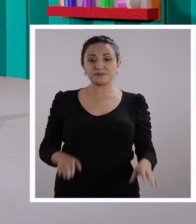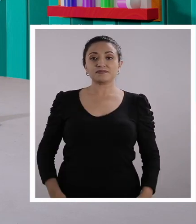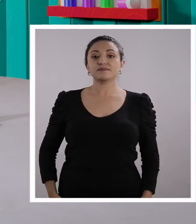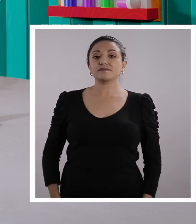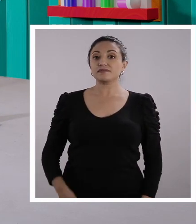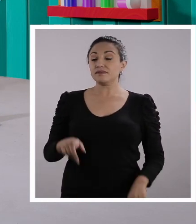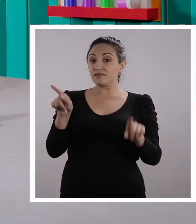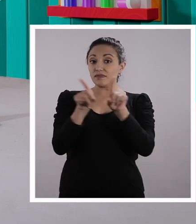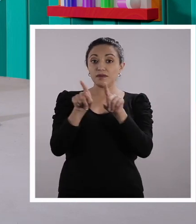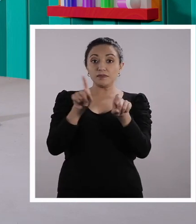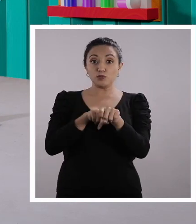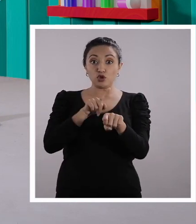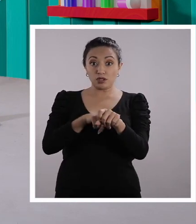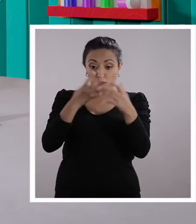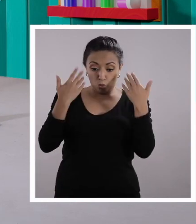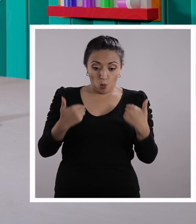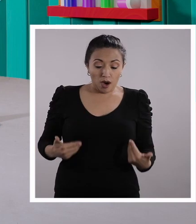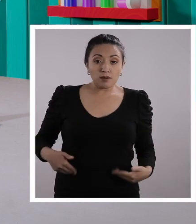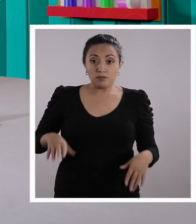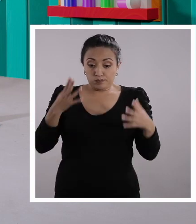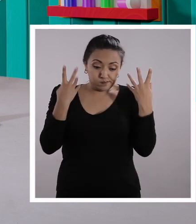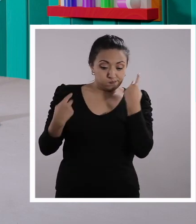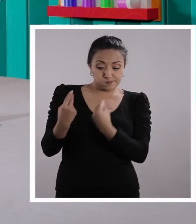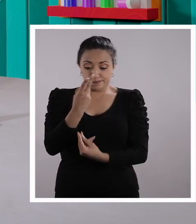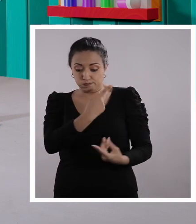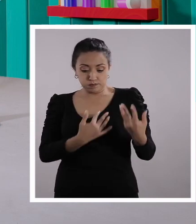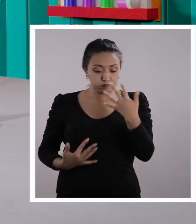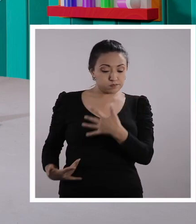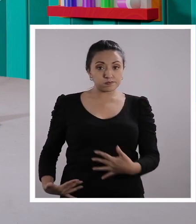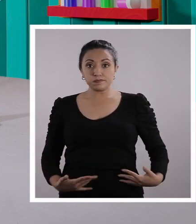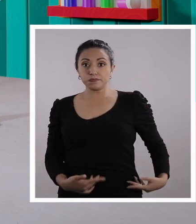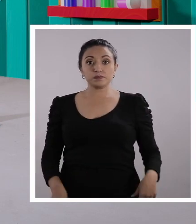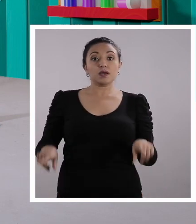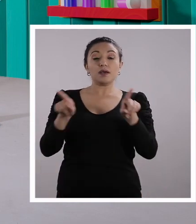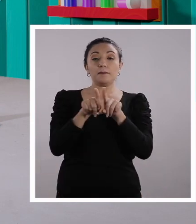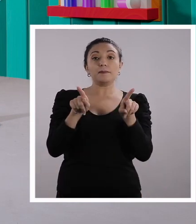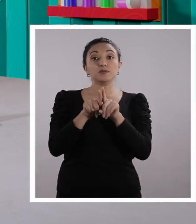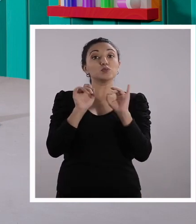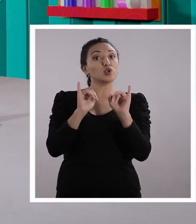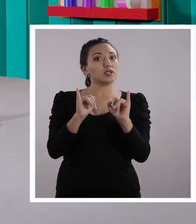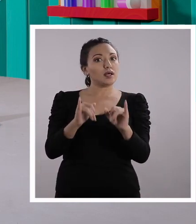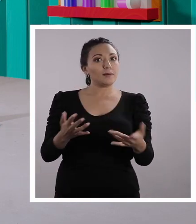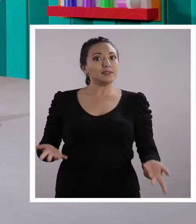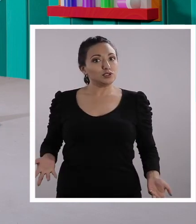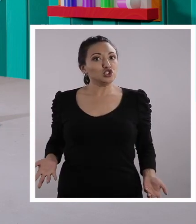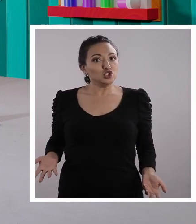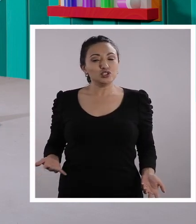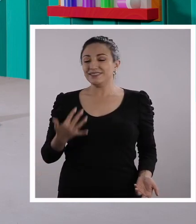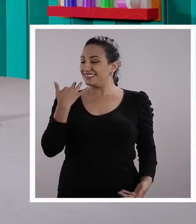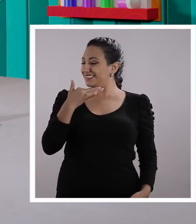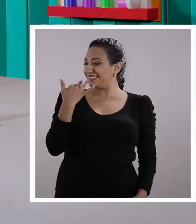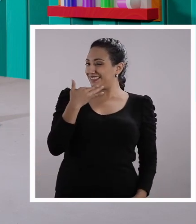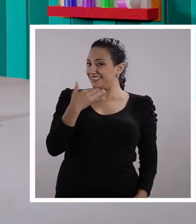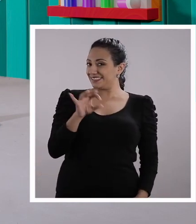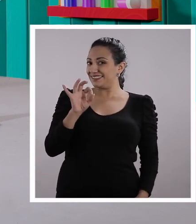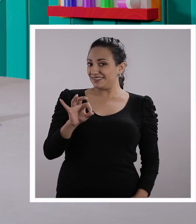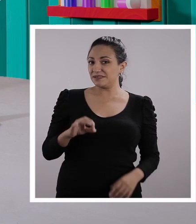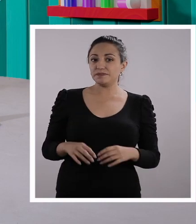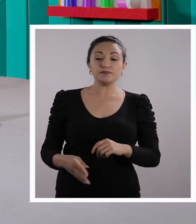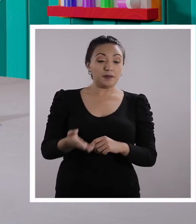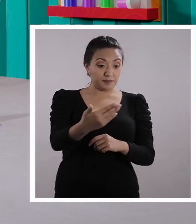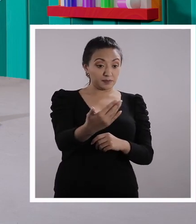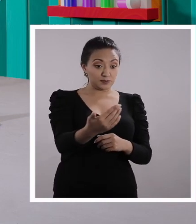al mismo tiempo que vamos moviendo todo nuestro cuerpo y se va despertando también nos vamos divirtiendo vamos a cantar nuestras risas